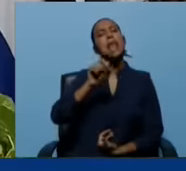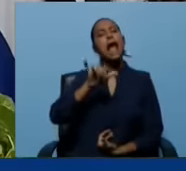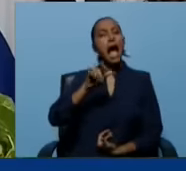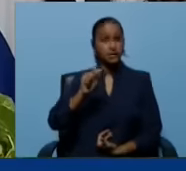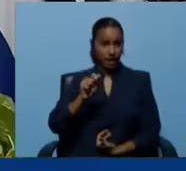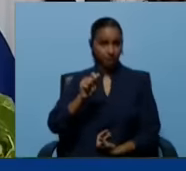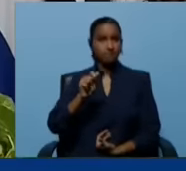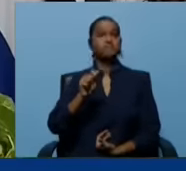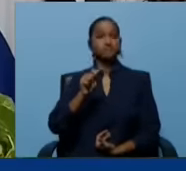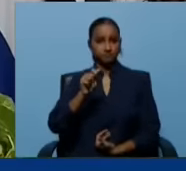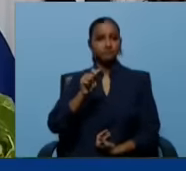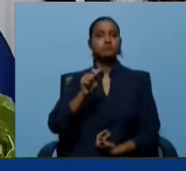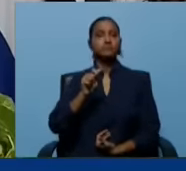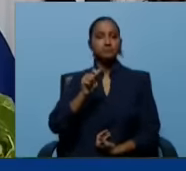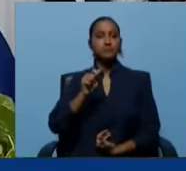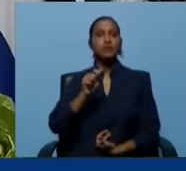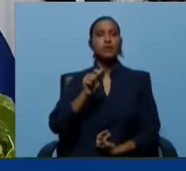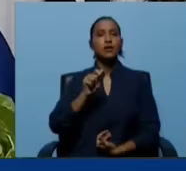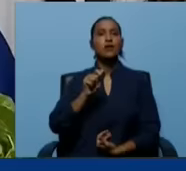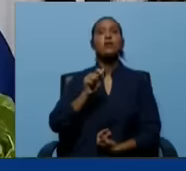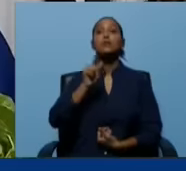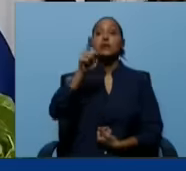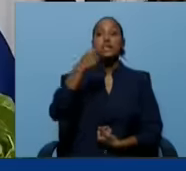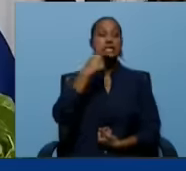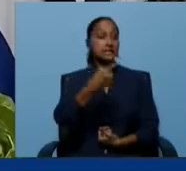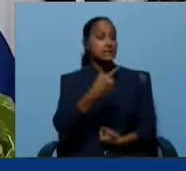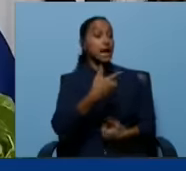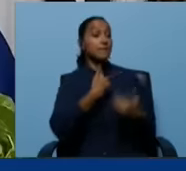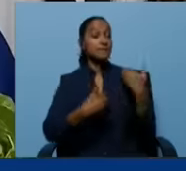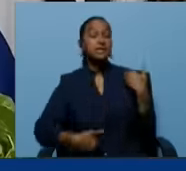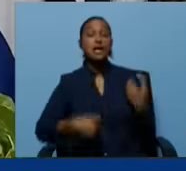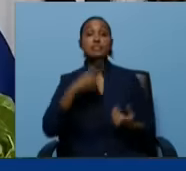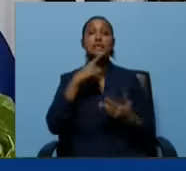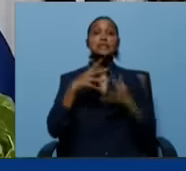de parte del presidente de los Estados Unidos,